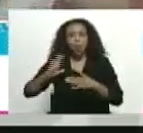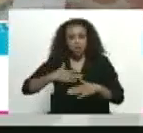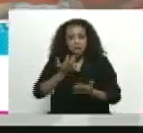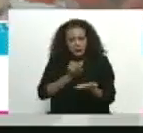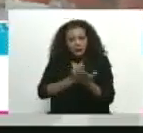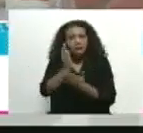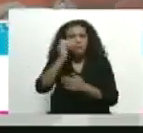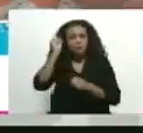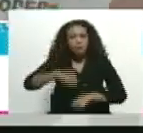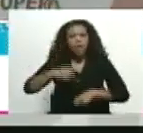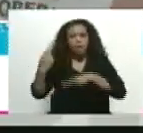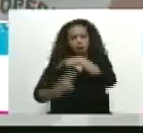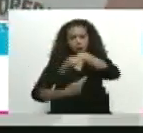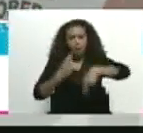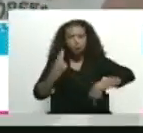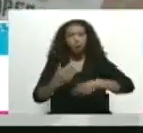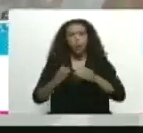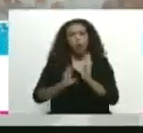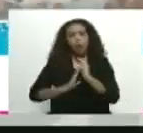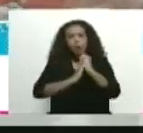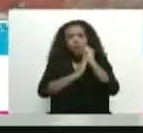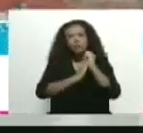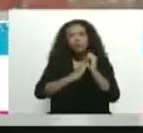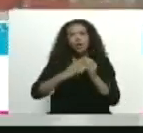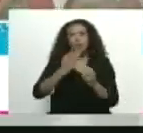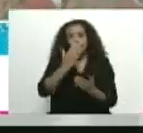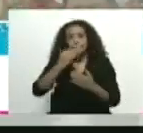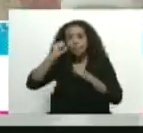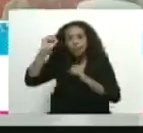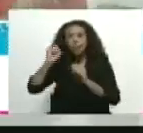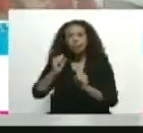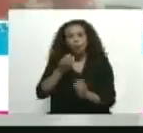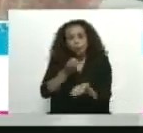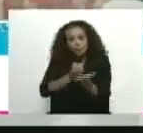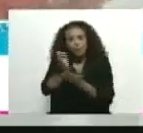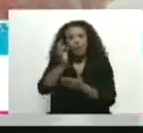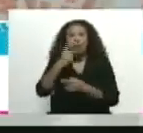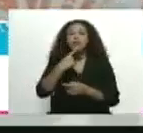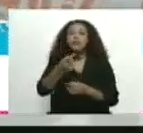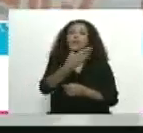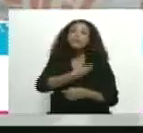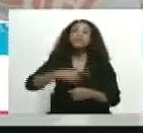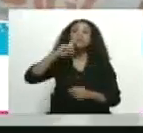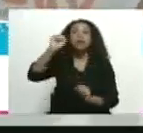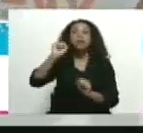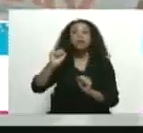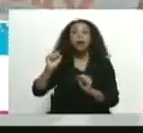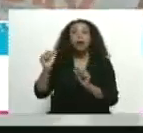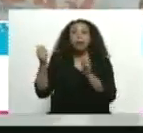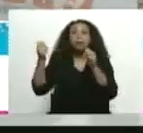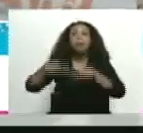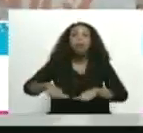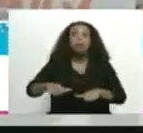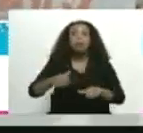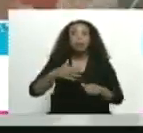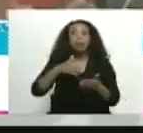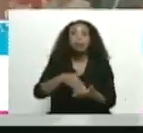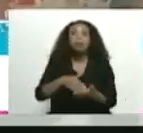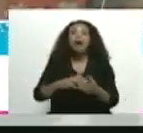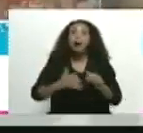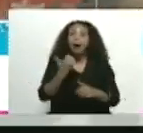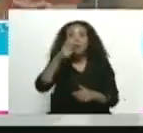creemos todavía en este liderazgo, creemos en usted. Le decimos, señor presidente, que no decaiga, que aquí está un pueblo que lo